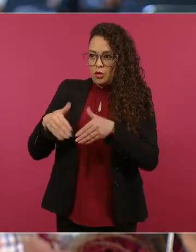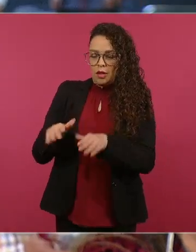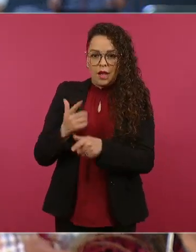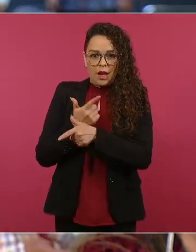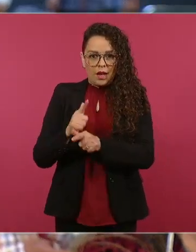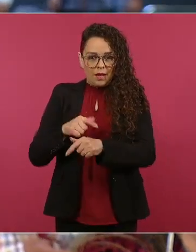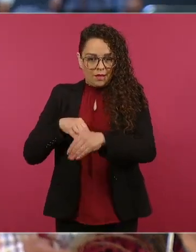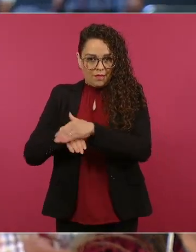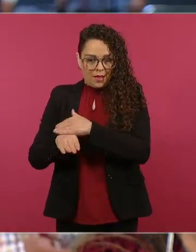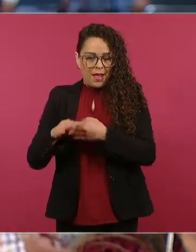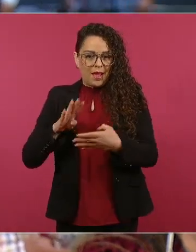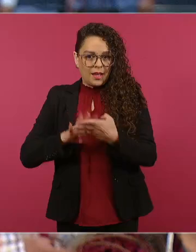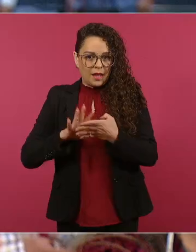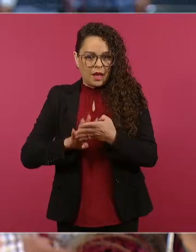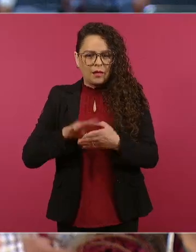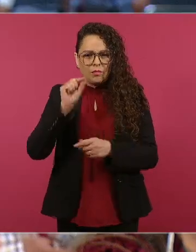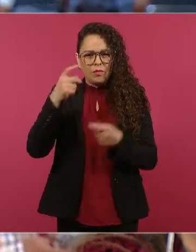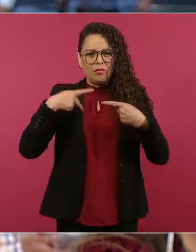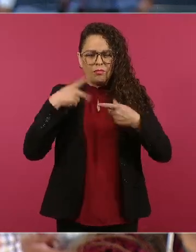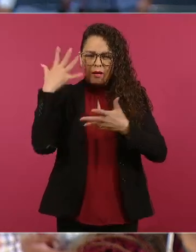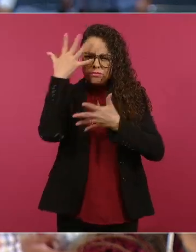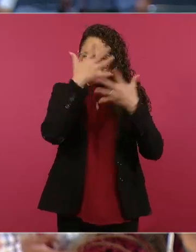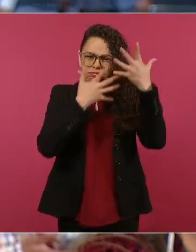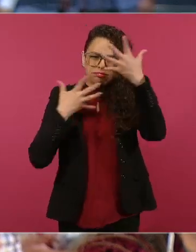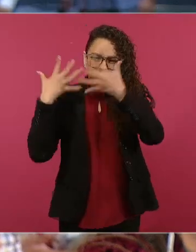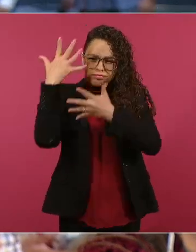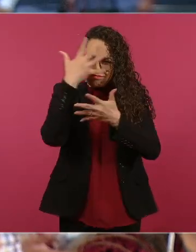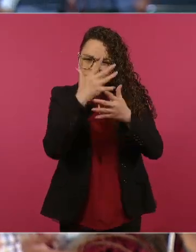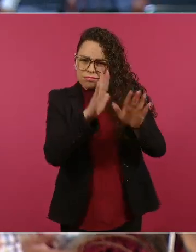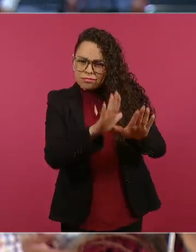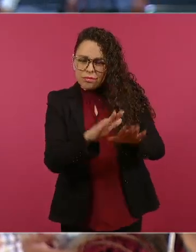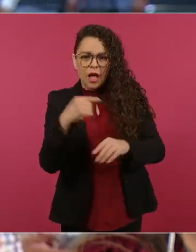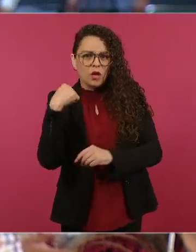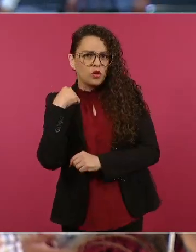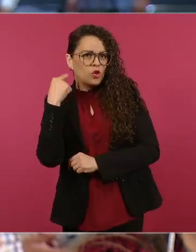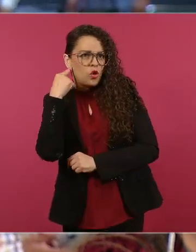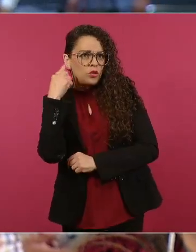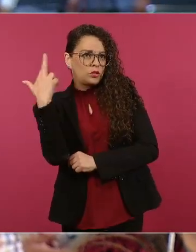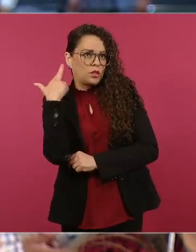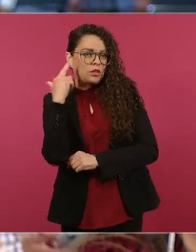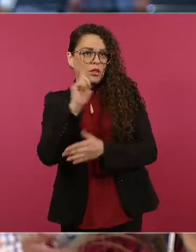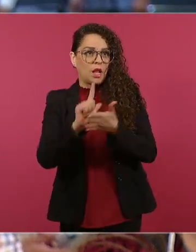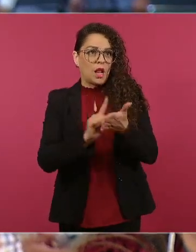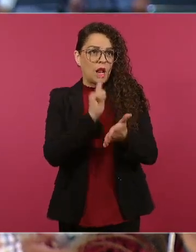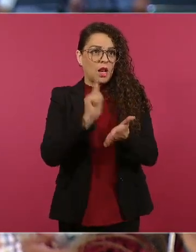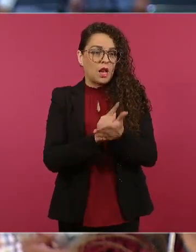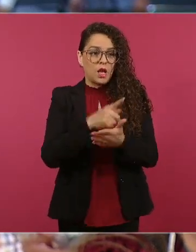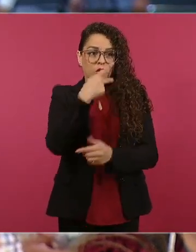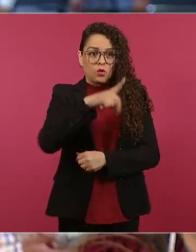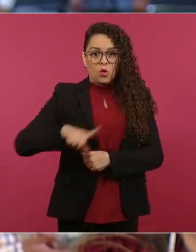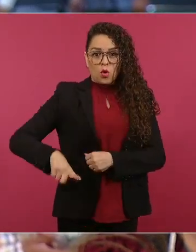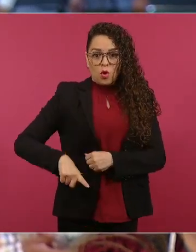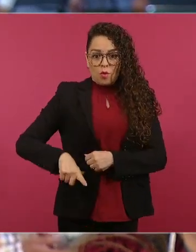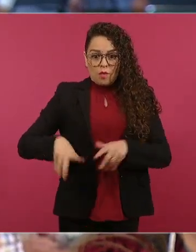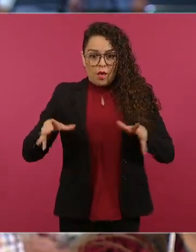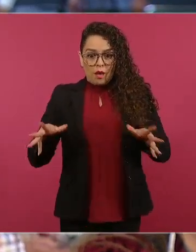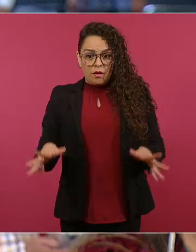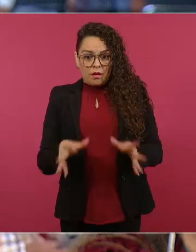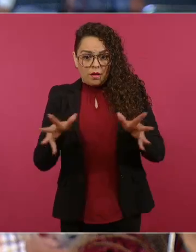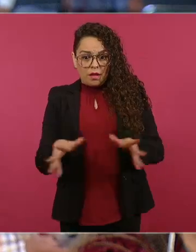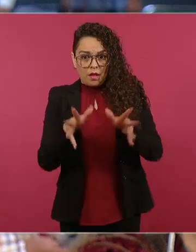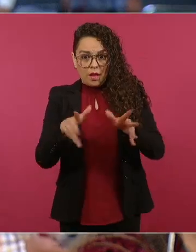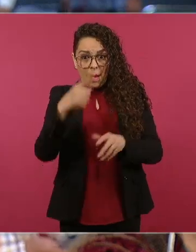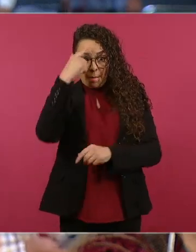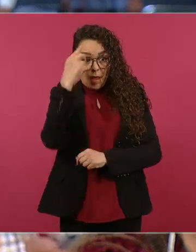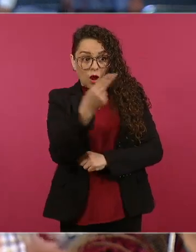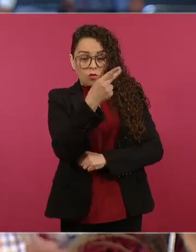desinformación. En radio escuchaba que esta ley de amnistía la impulsa su gobierno para protegerse usted, porque